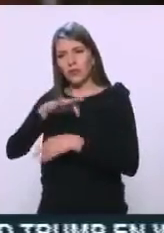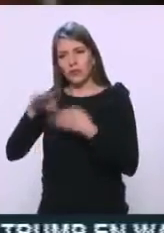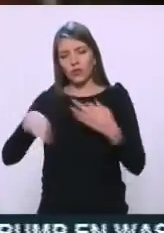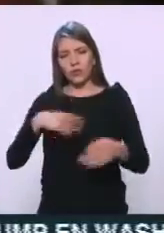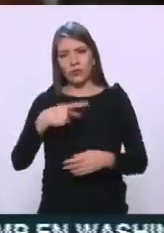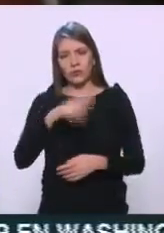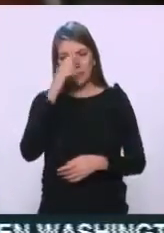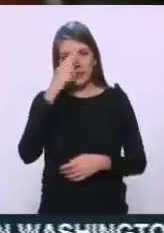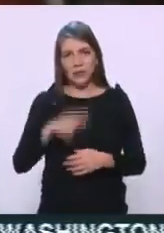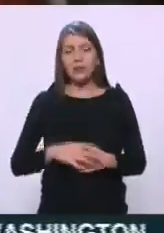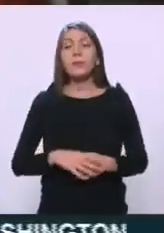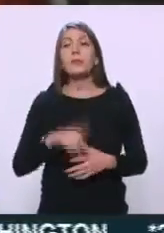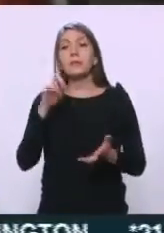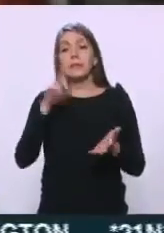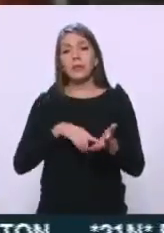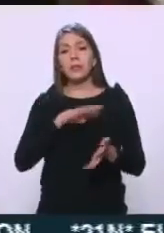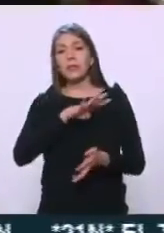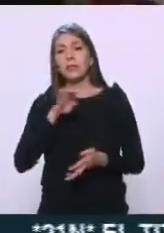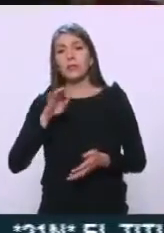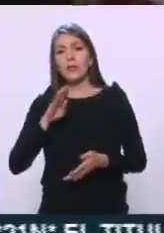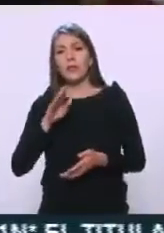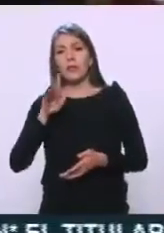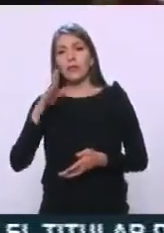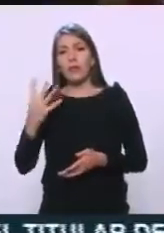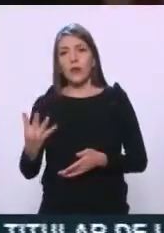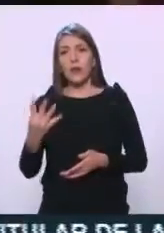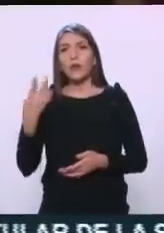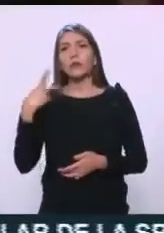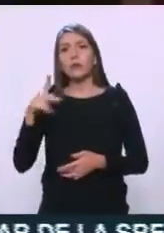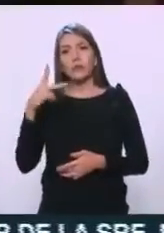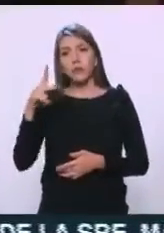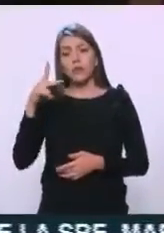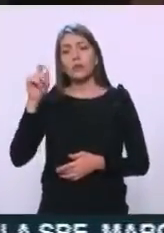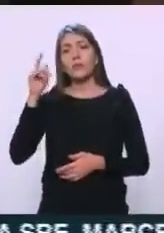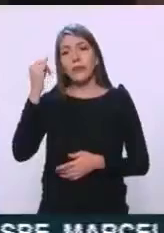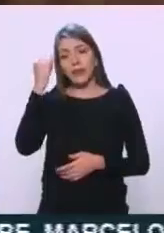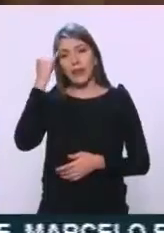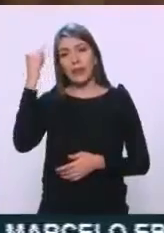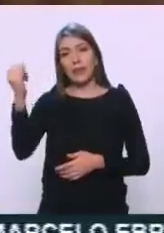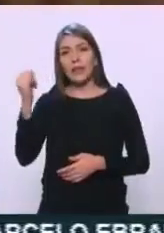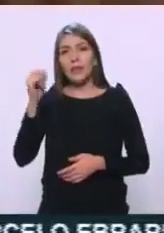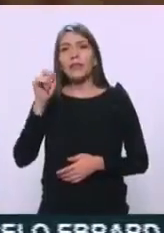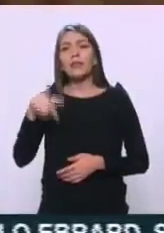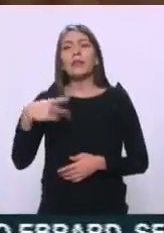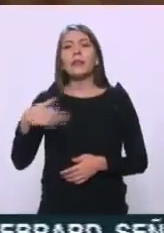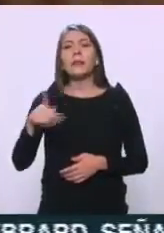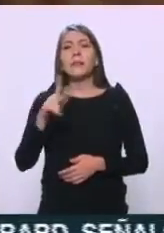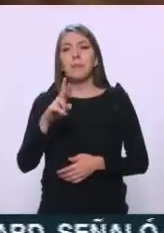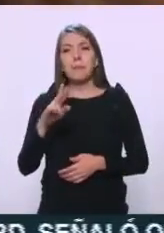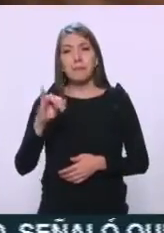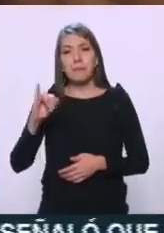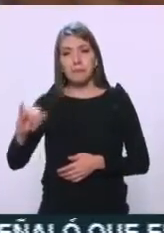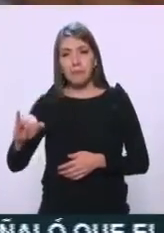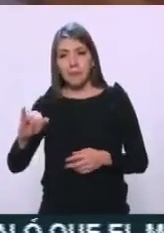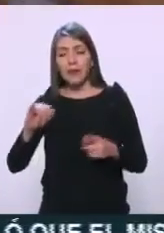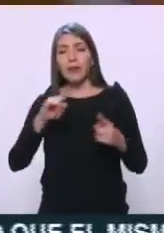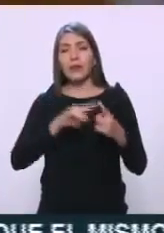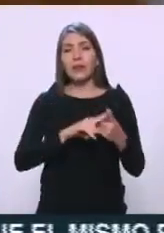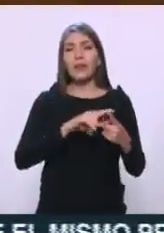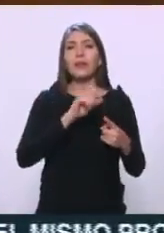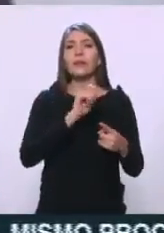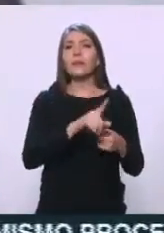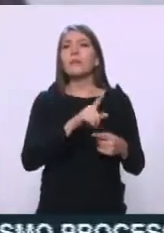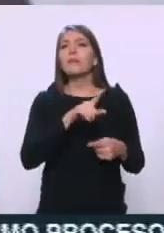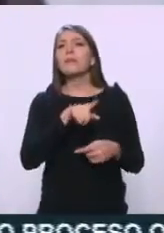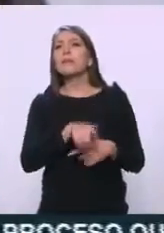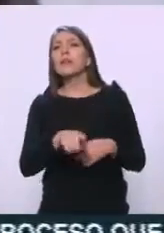1994, la confrontación ideológica en el PRI fue la de los dinos, los dinosaurios, contra los renos, los